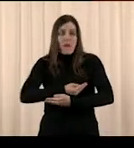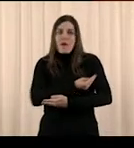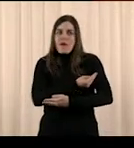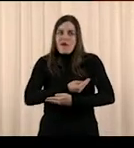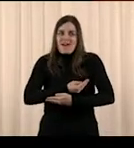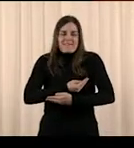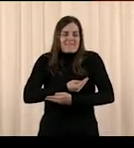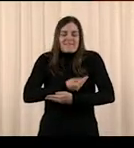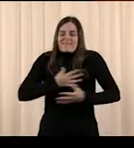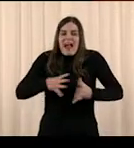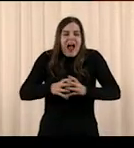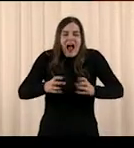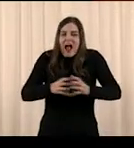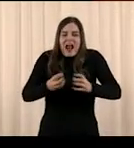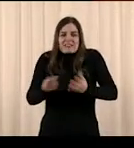quiere andar.